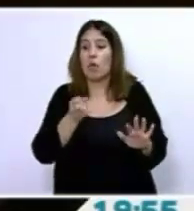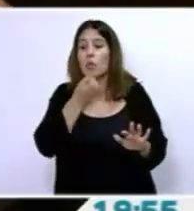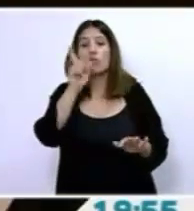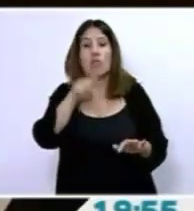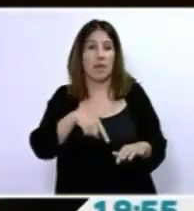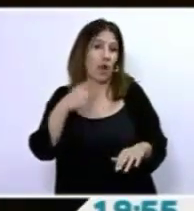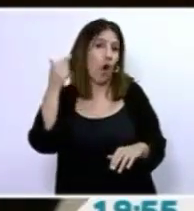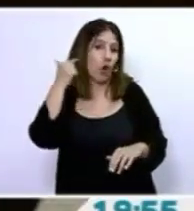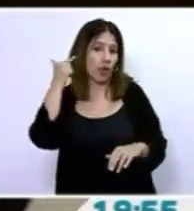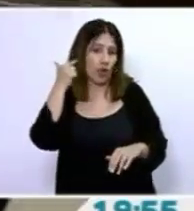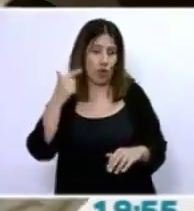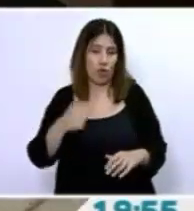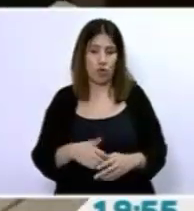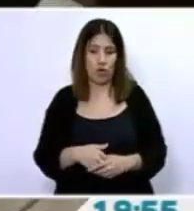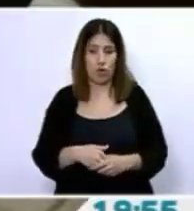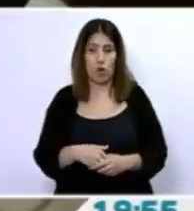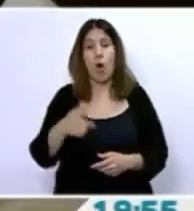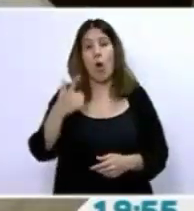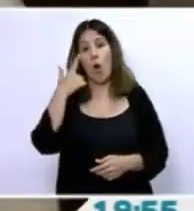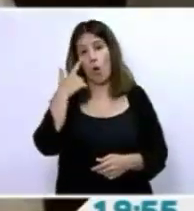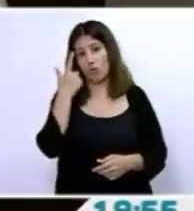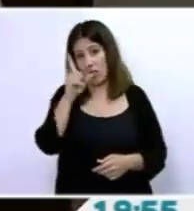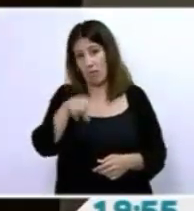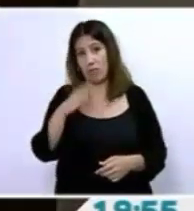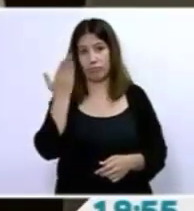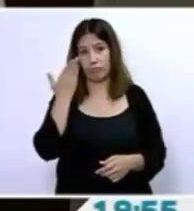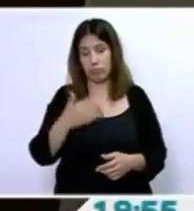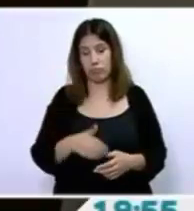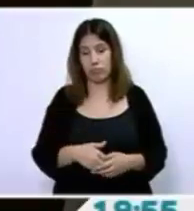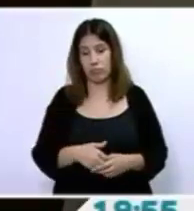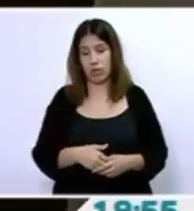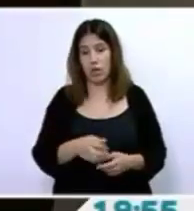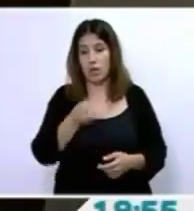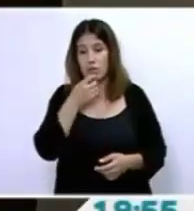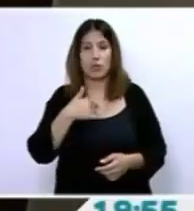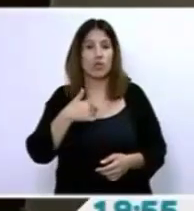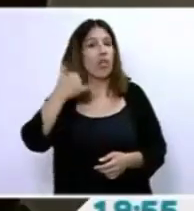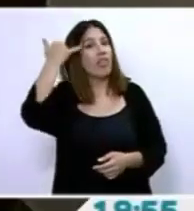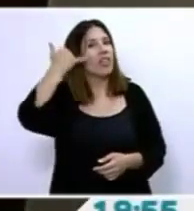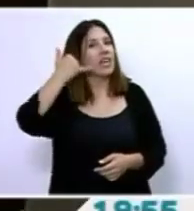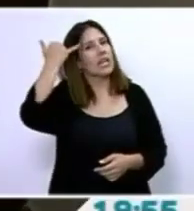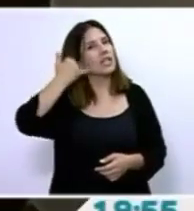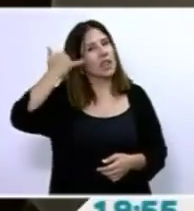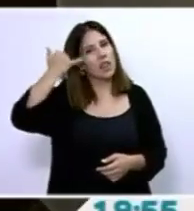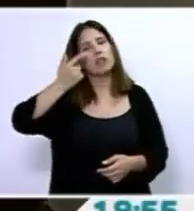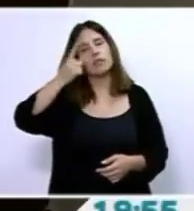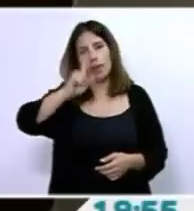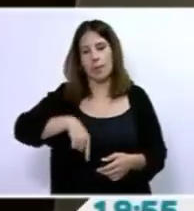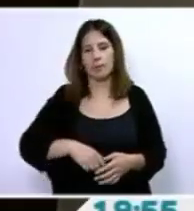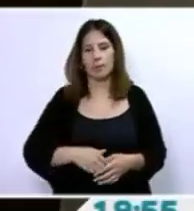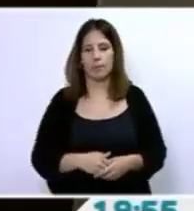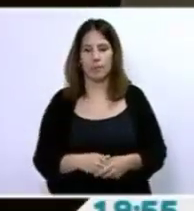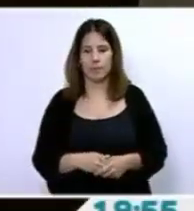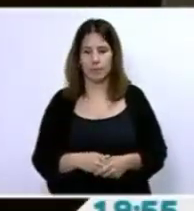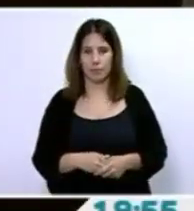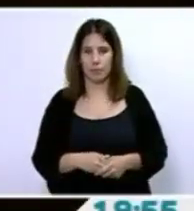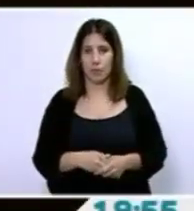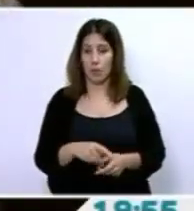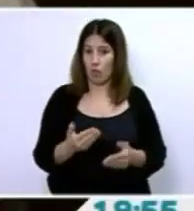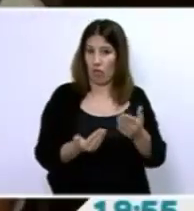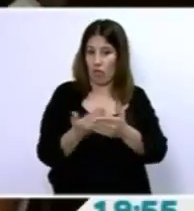oído, el ojo también, y que no veo la cicatriz. Has estado hasta hace muy